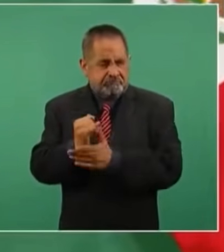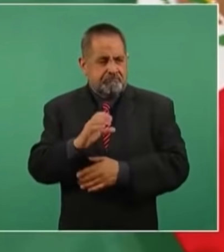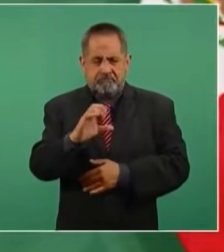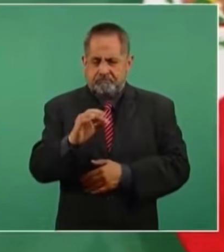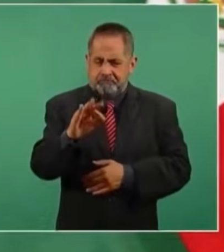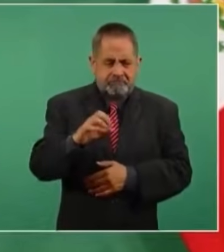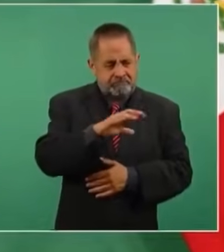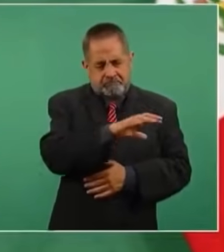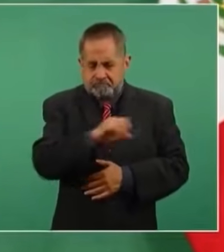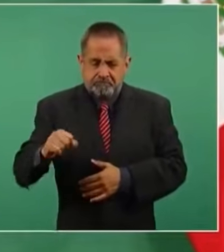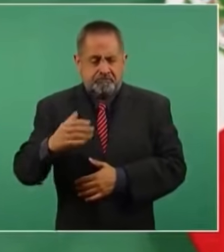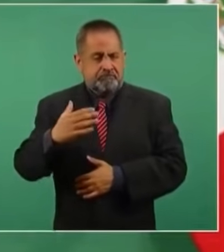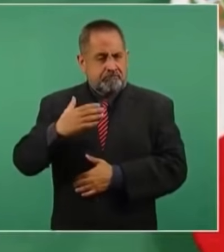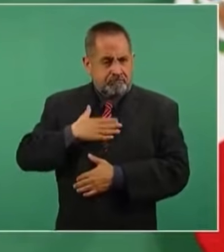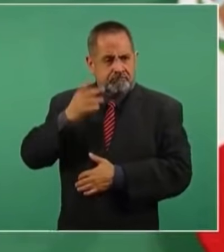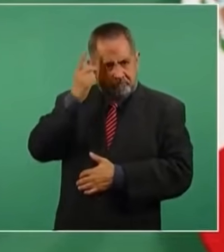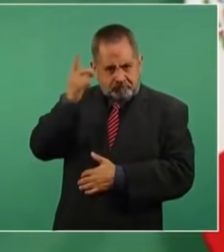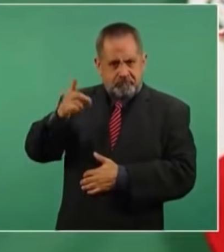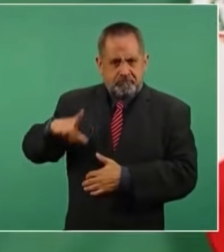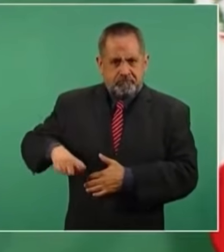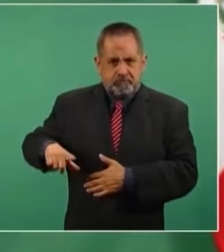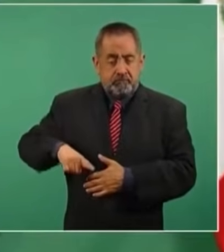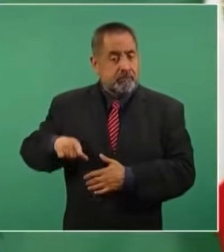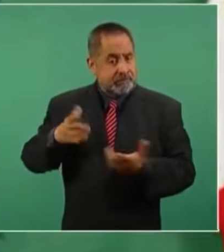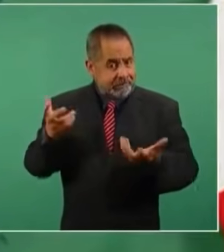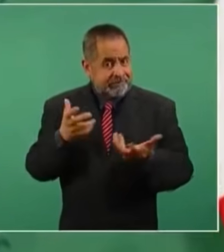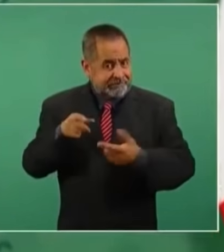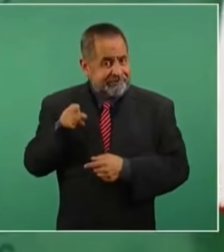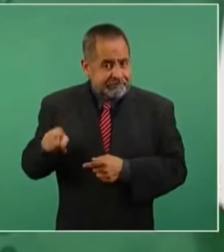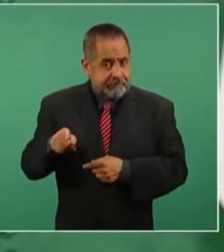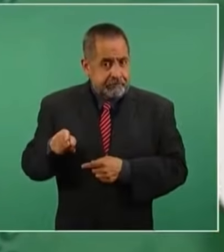nacionalizar la industria eléctrica,